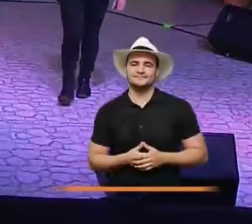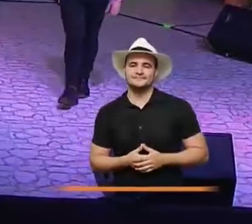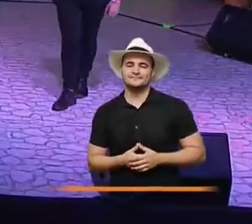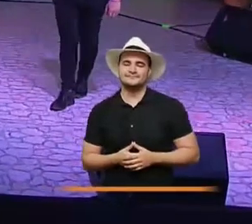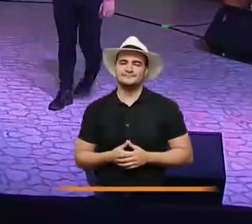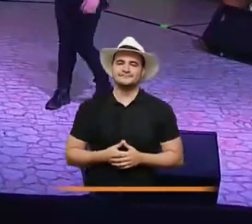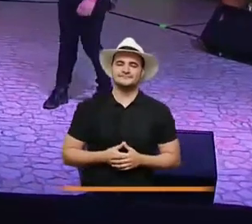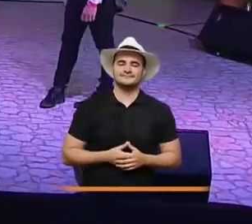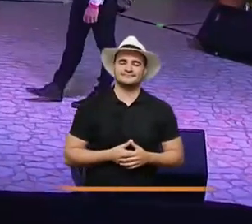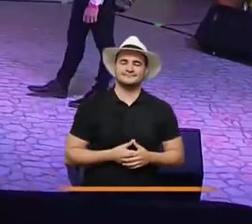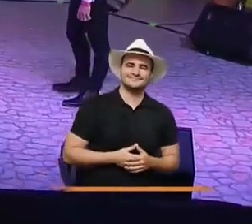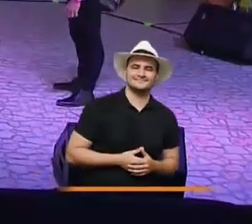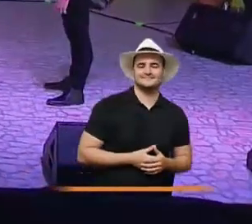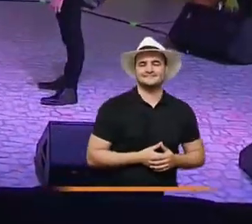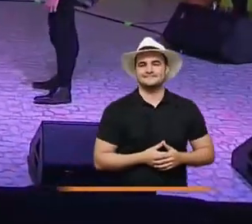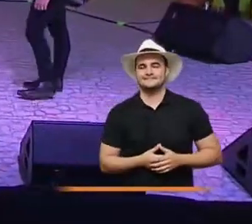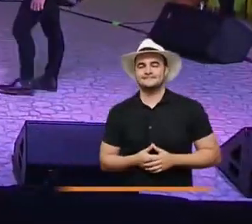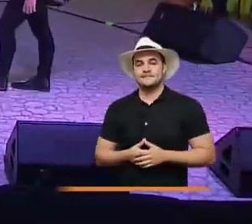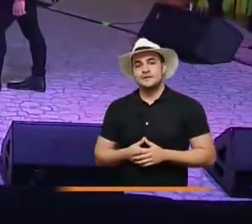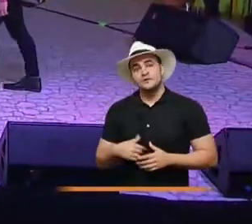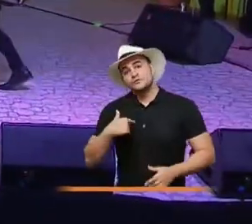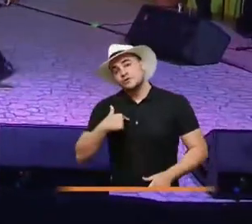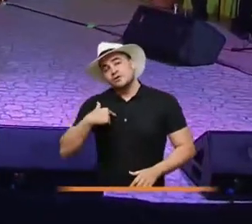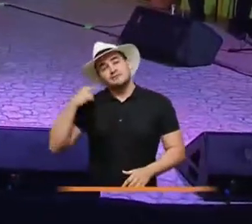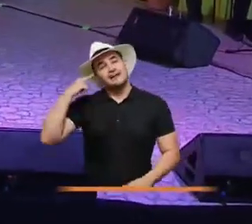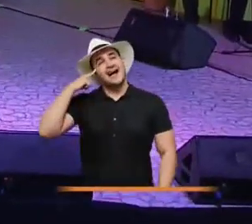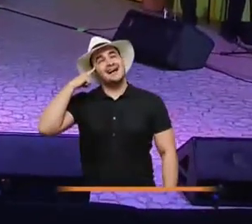5 yo prefiero